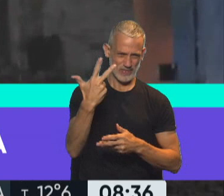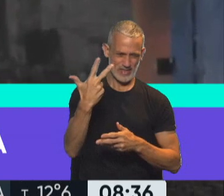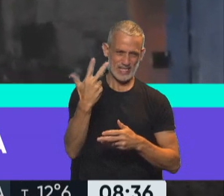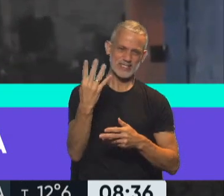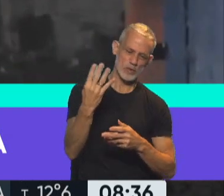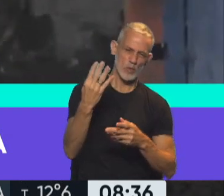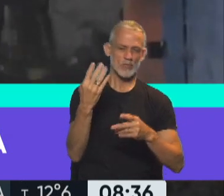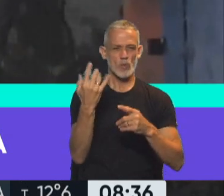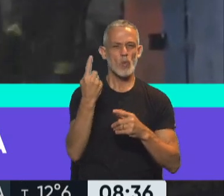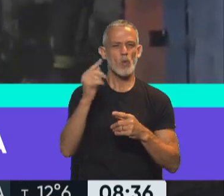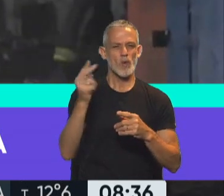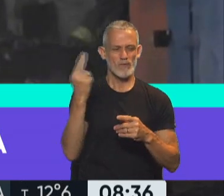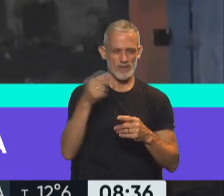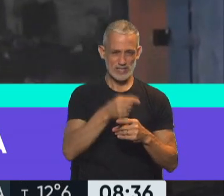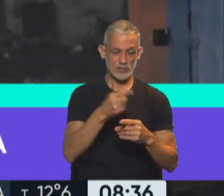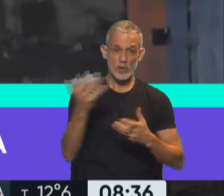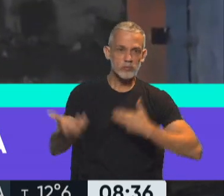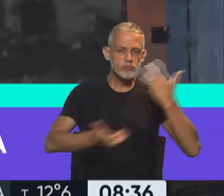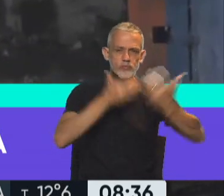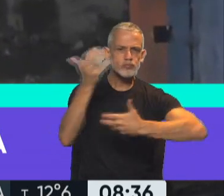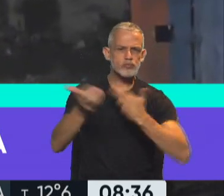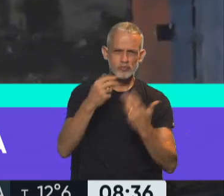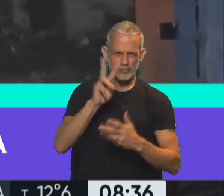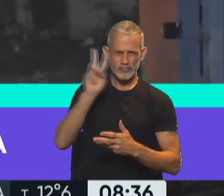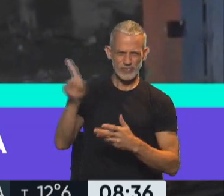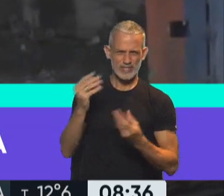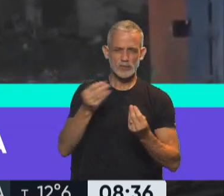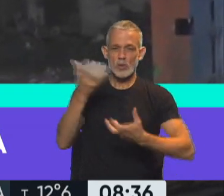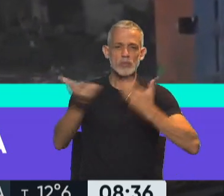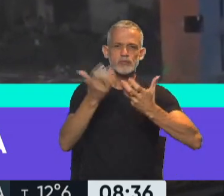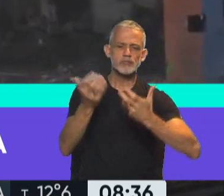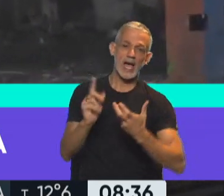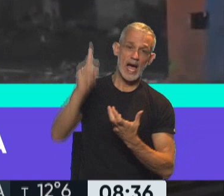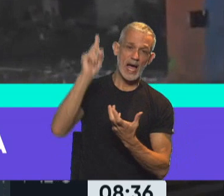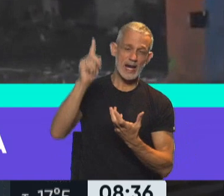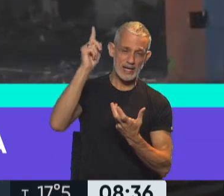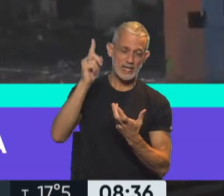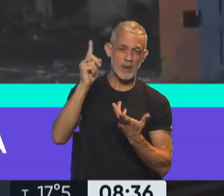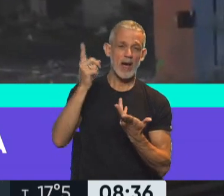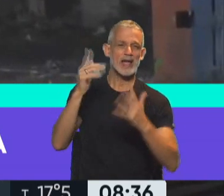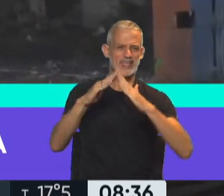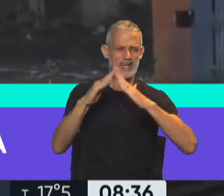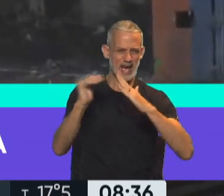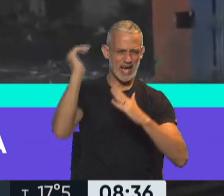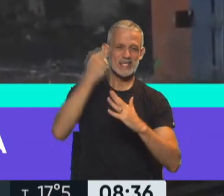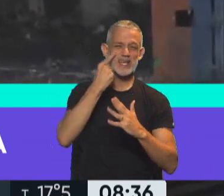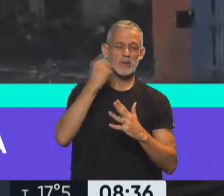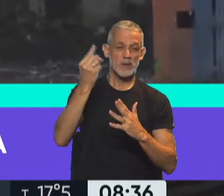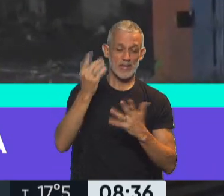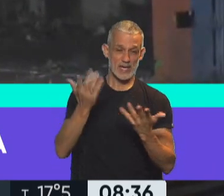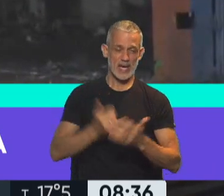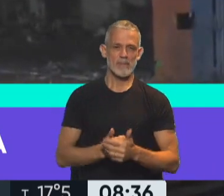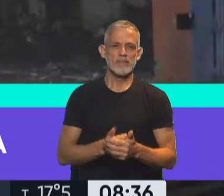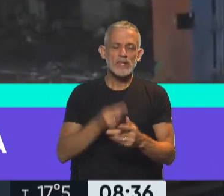llamas se apoderaban de todo este lugar podemos ver cómo quedó la construcción arriba estaba ubicada la vivienda cuando comienza el